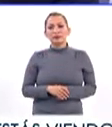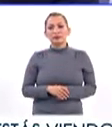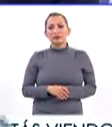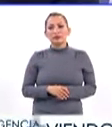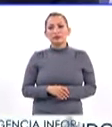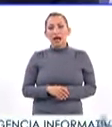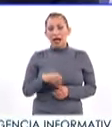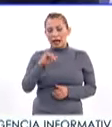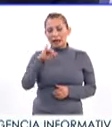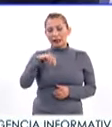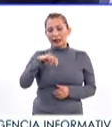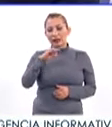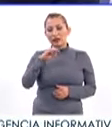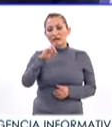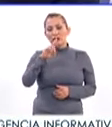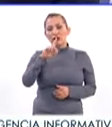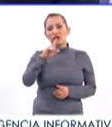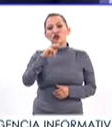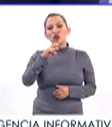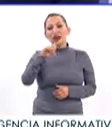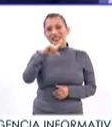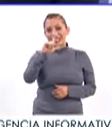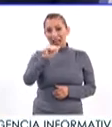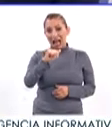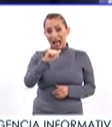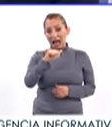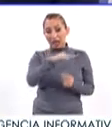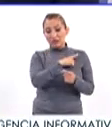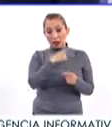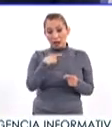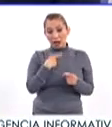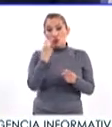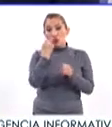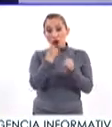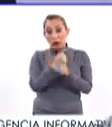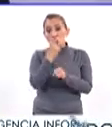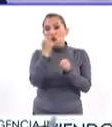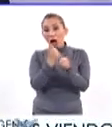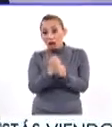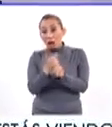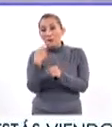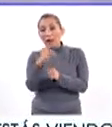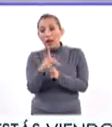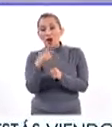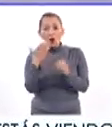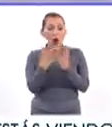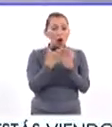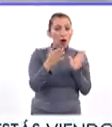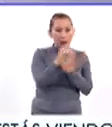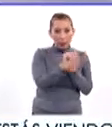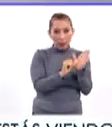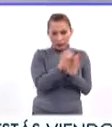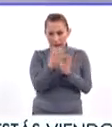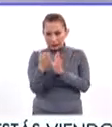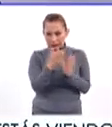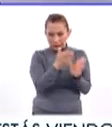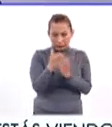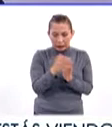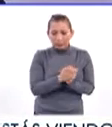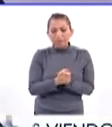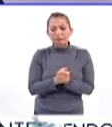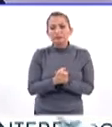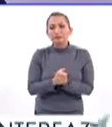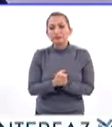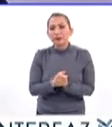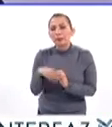gripe, la influenza, que esa se tiene que hacer cada año, una vez cada año, pero en ciertos veces ya nos explicarás. Pero también es importante que a